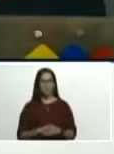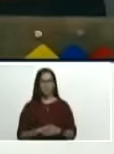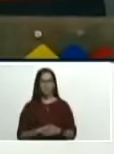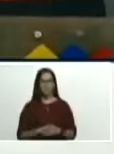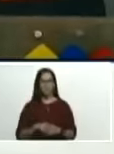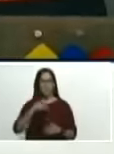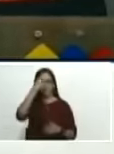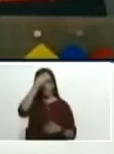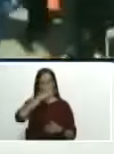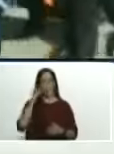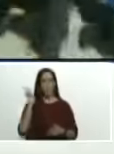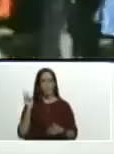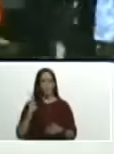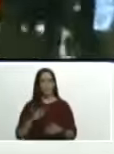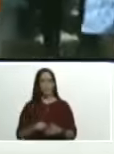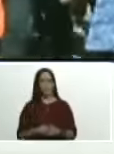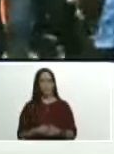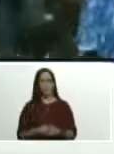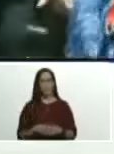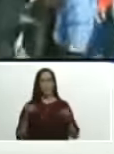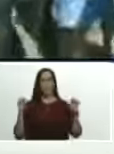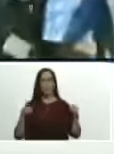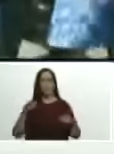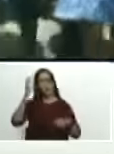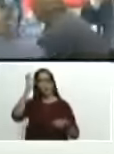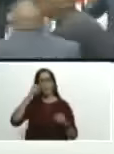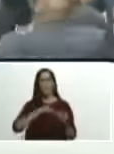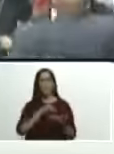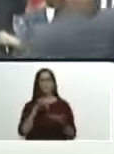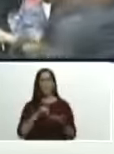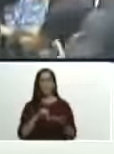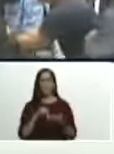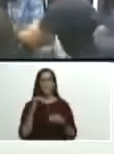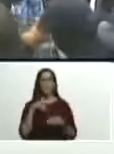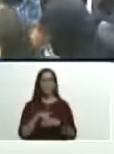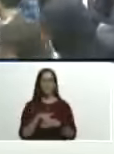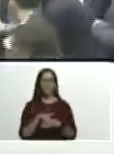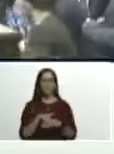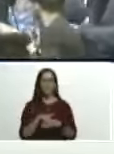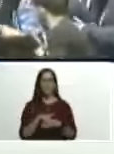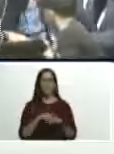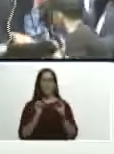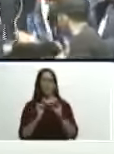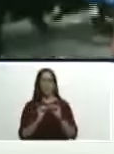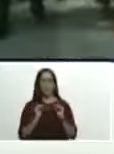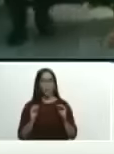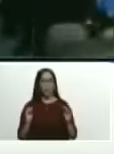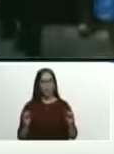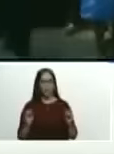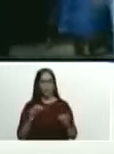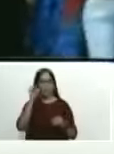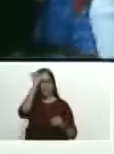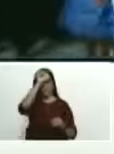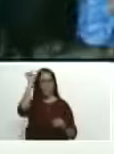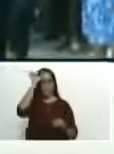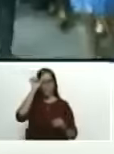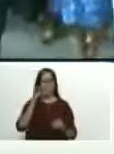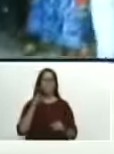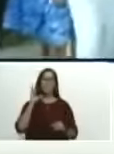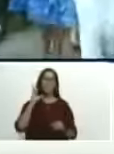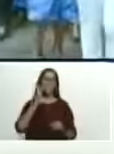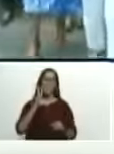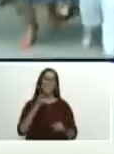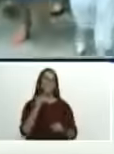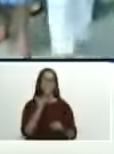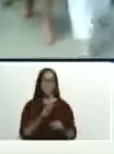El pueblo de Venezuela. Y hoy el Consejo Nacional Electoral ha convocado para el domingo 3 de